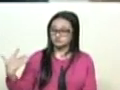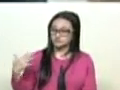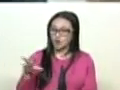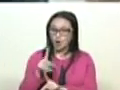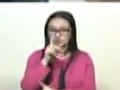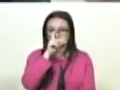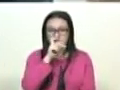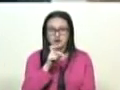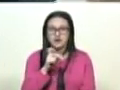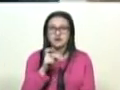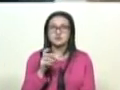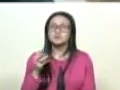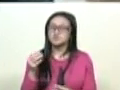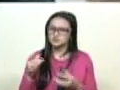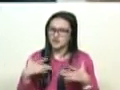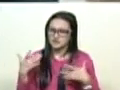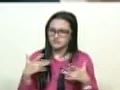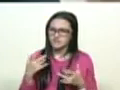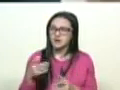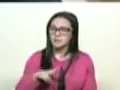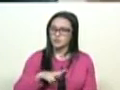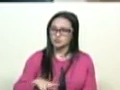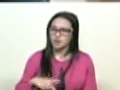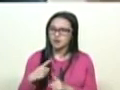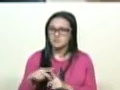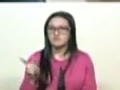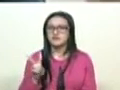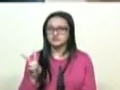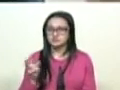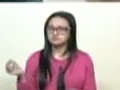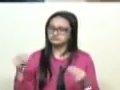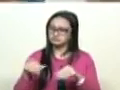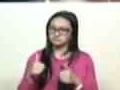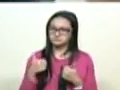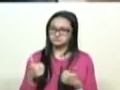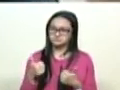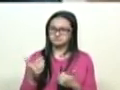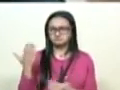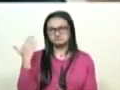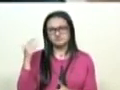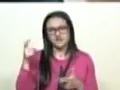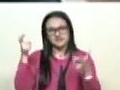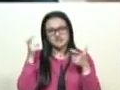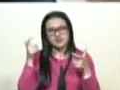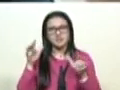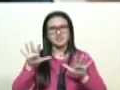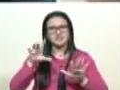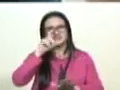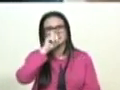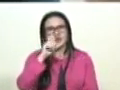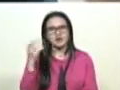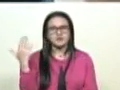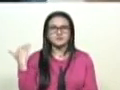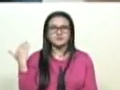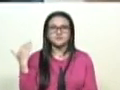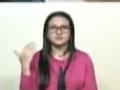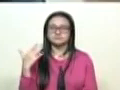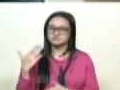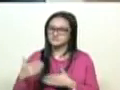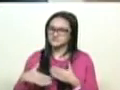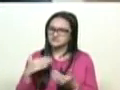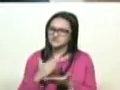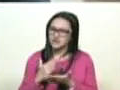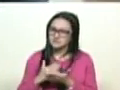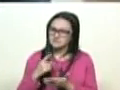sido de mucha actividad entre ambos países. El comandante Hugo Chávez, en hace 10 años exactamente, decía que teníamos que